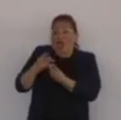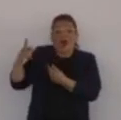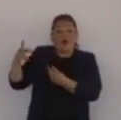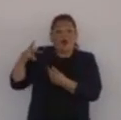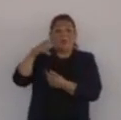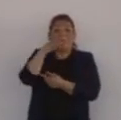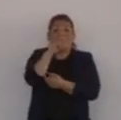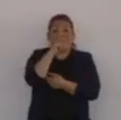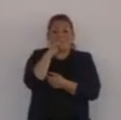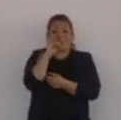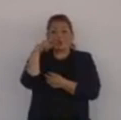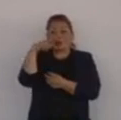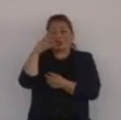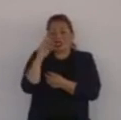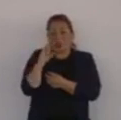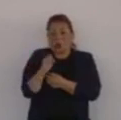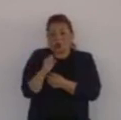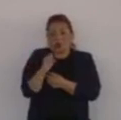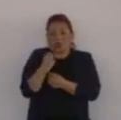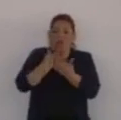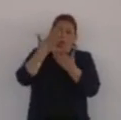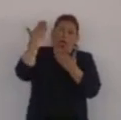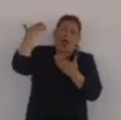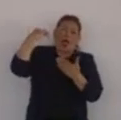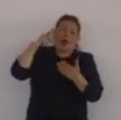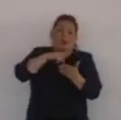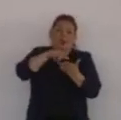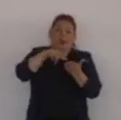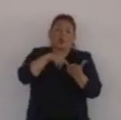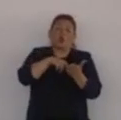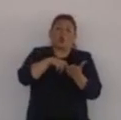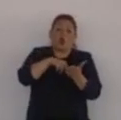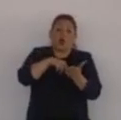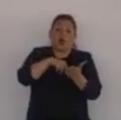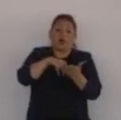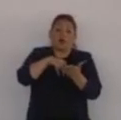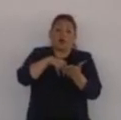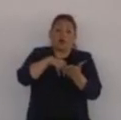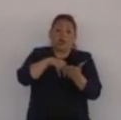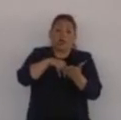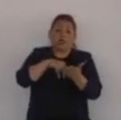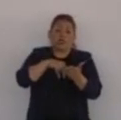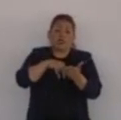Pinos. Los Pinos era un lugar que se fue